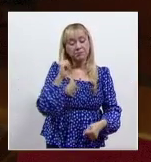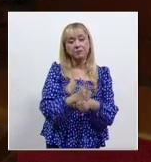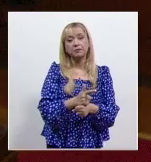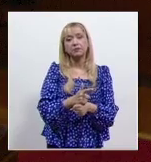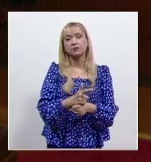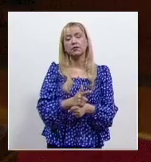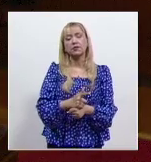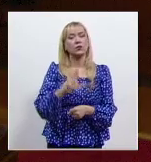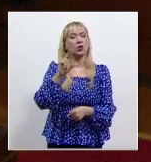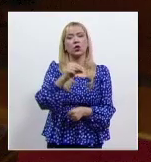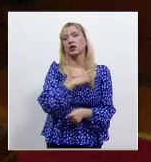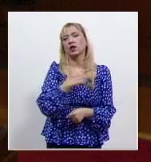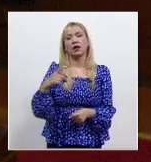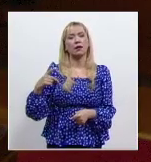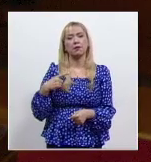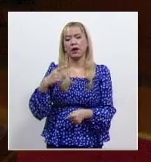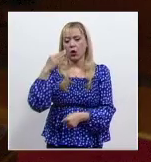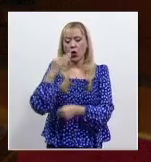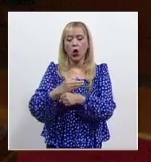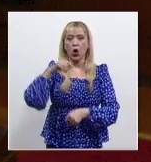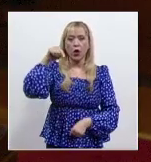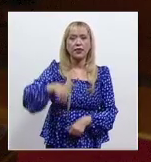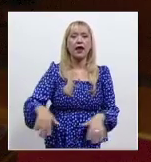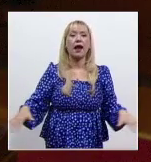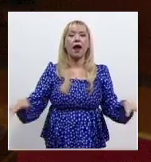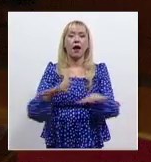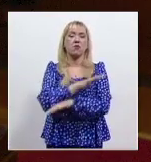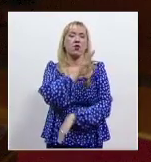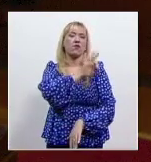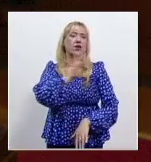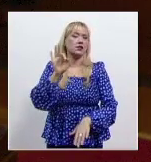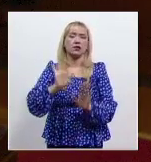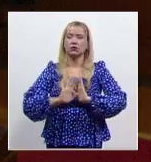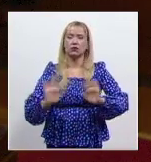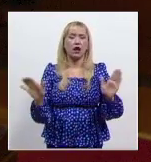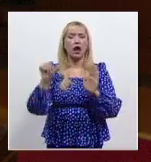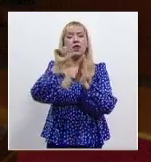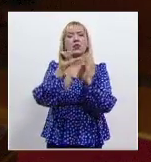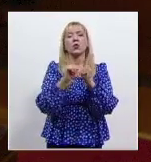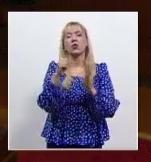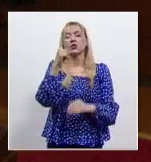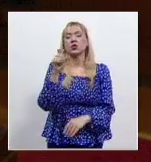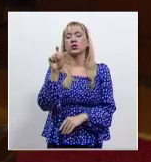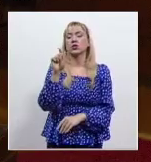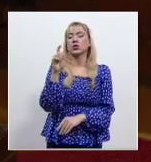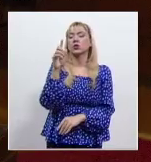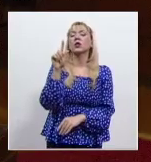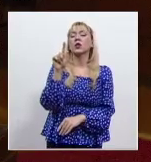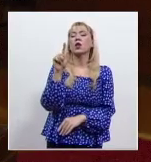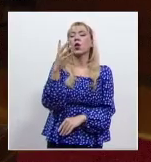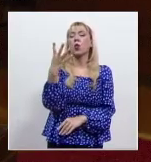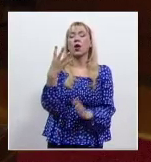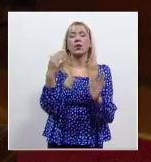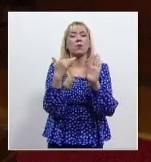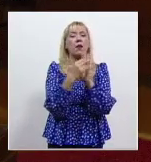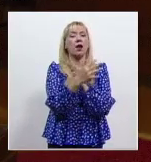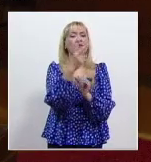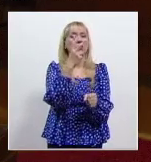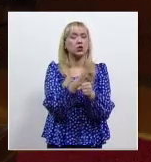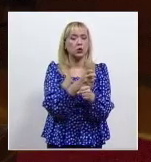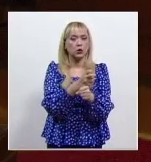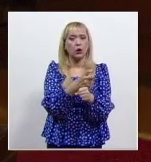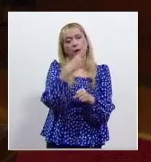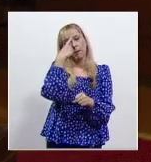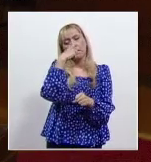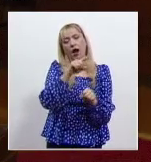debe surtir efectos inmediatos sobre esa norma, es decir, el artículo 174, párrafo segundo, a efecto